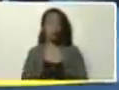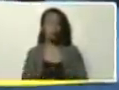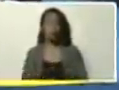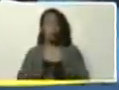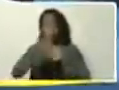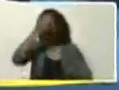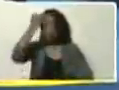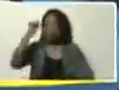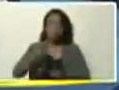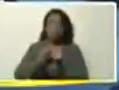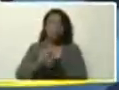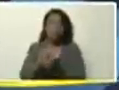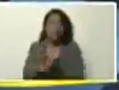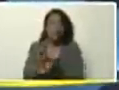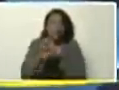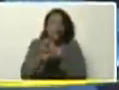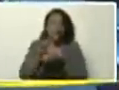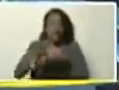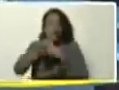brutales del ingreso nacional.